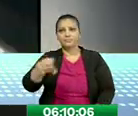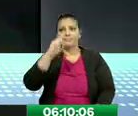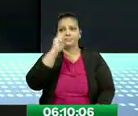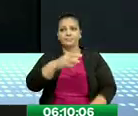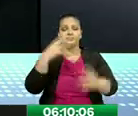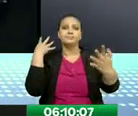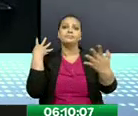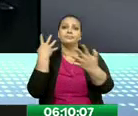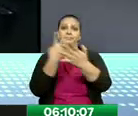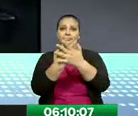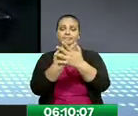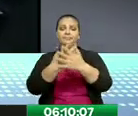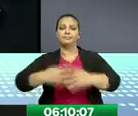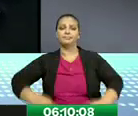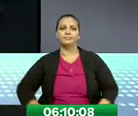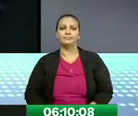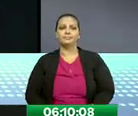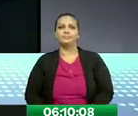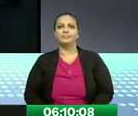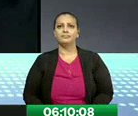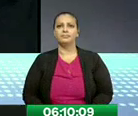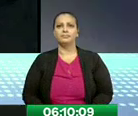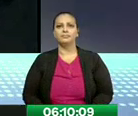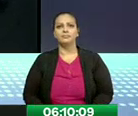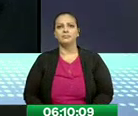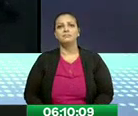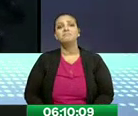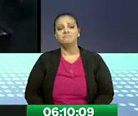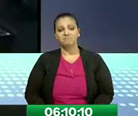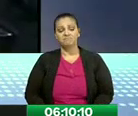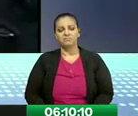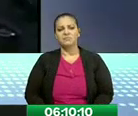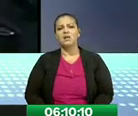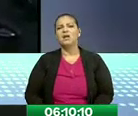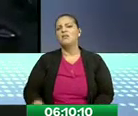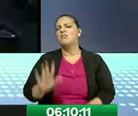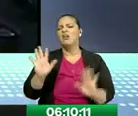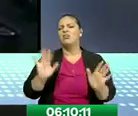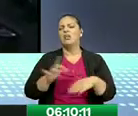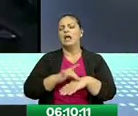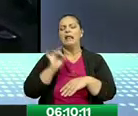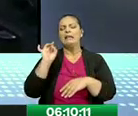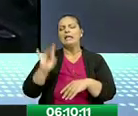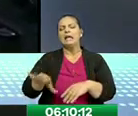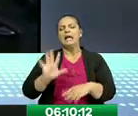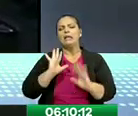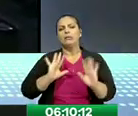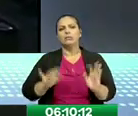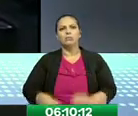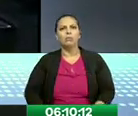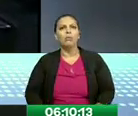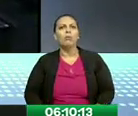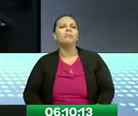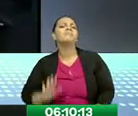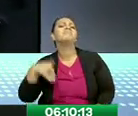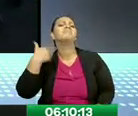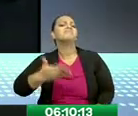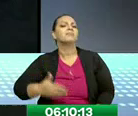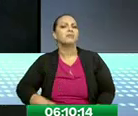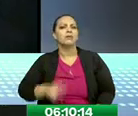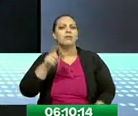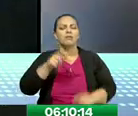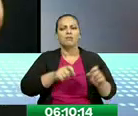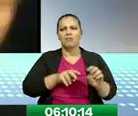en un dominó de que todos van a reaccionar. Mañana no le tiran la gata, mañana le tiran la llanta o le tiran, no